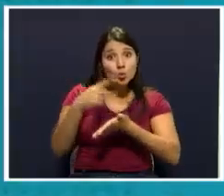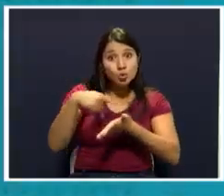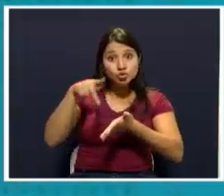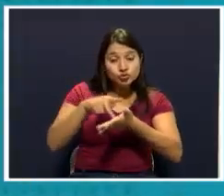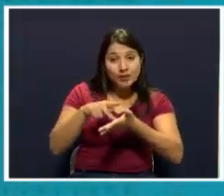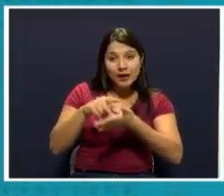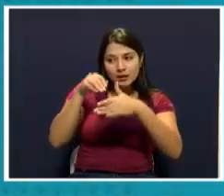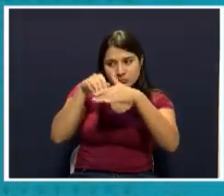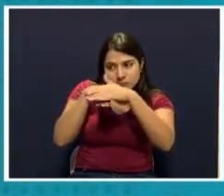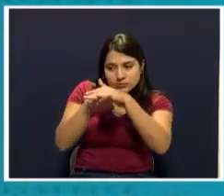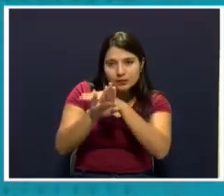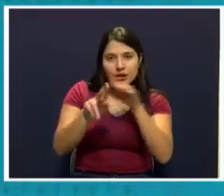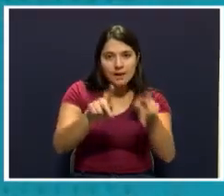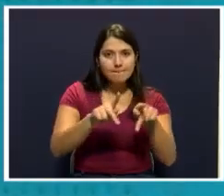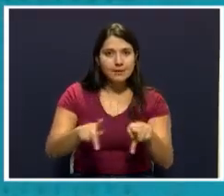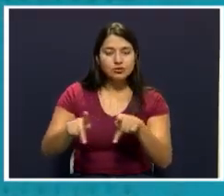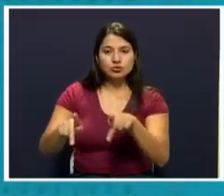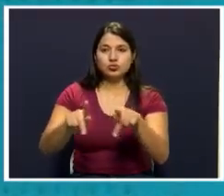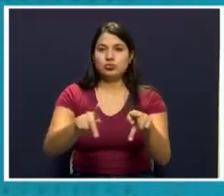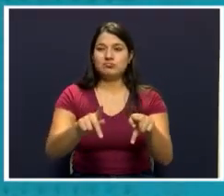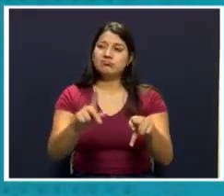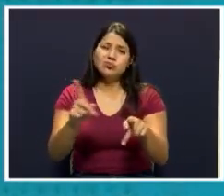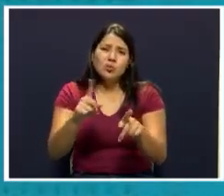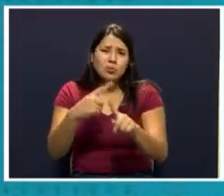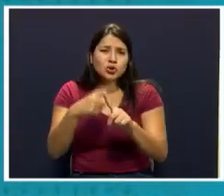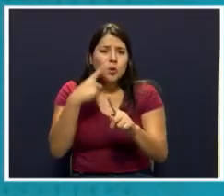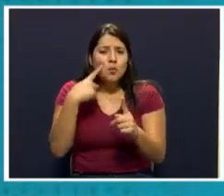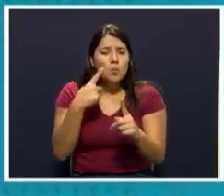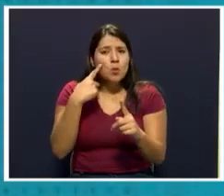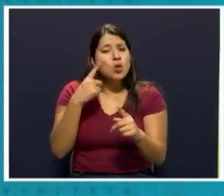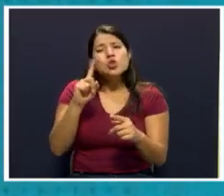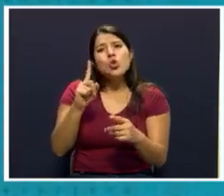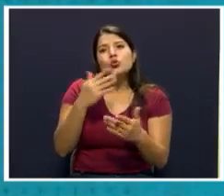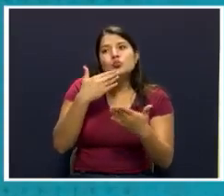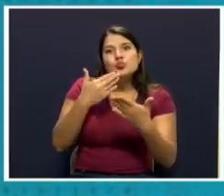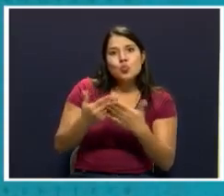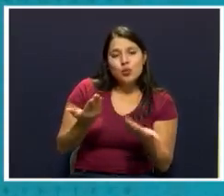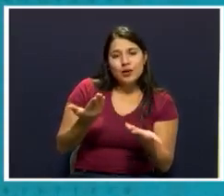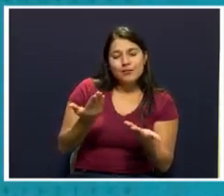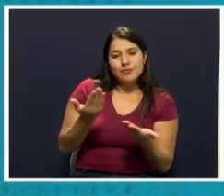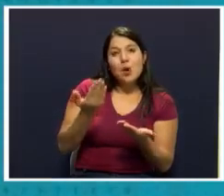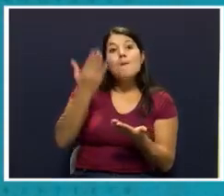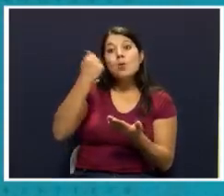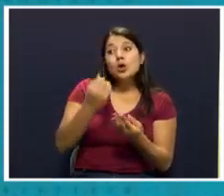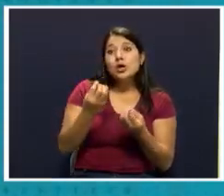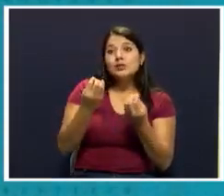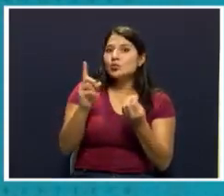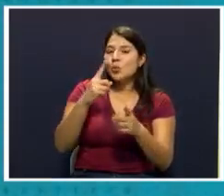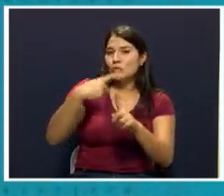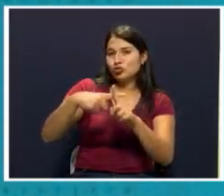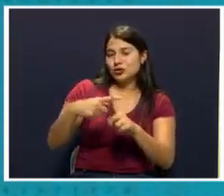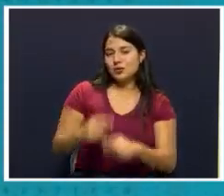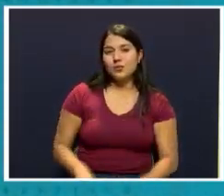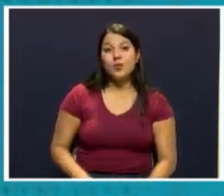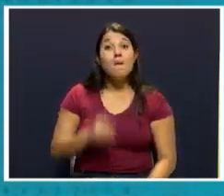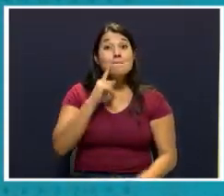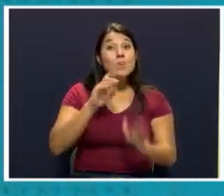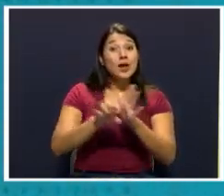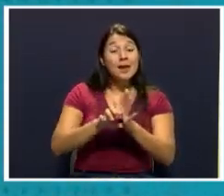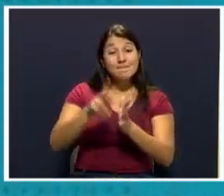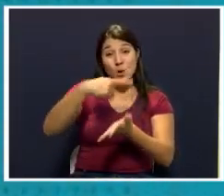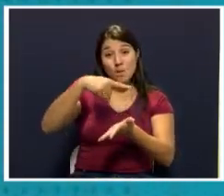más alentadores ante la crisis que vivimos por el COVID-19. Uno de los principales ejemplos es Marino Ballena, donde aseguran que